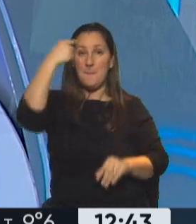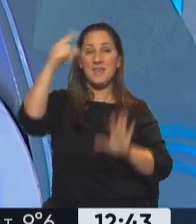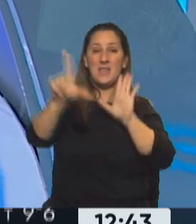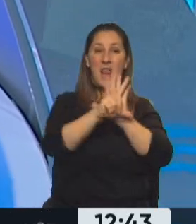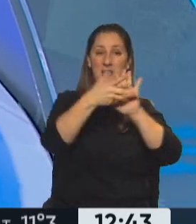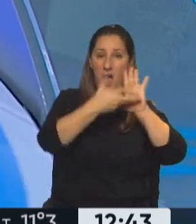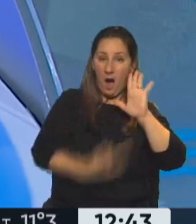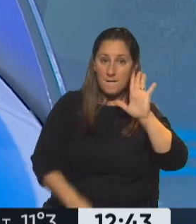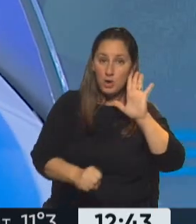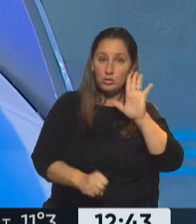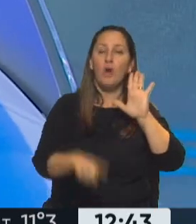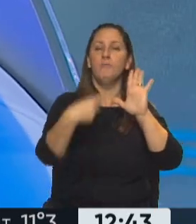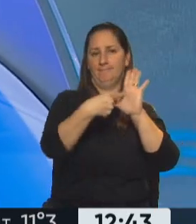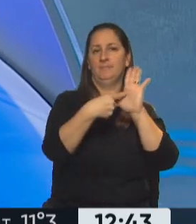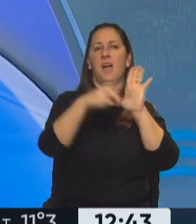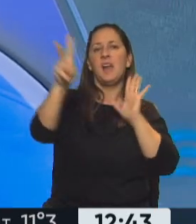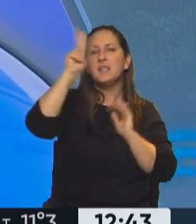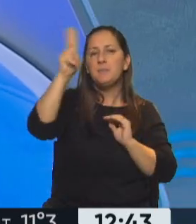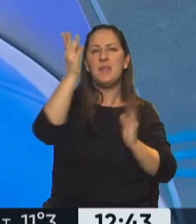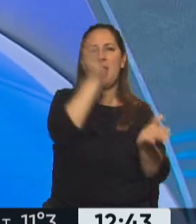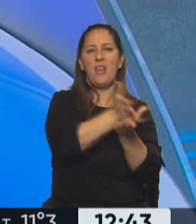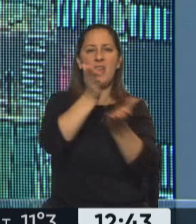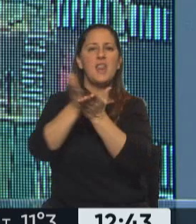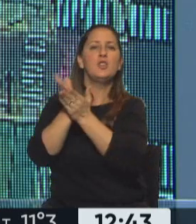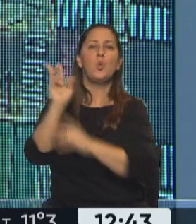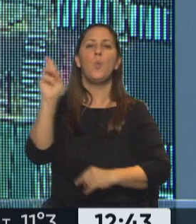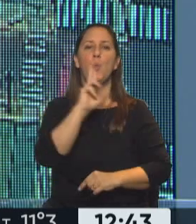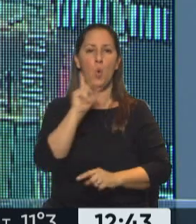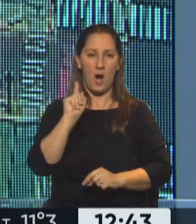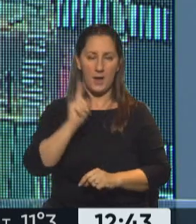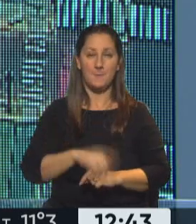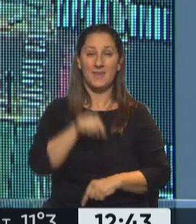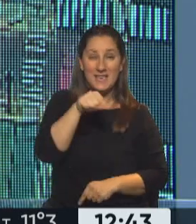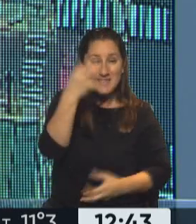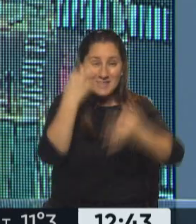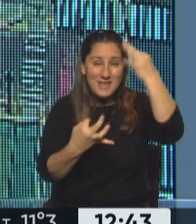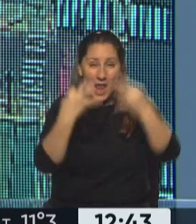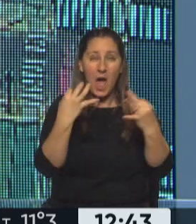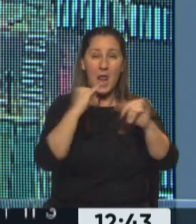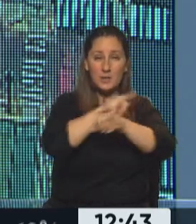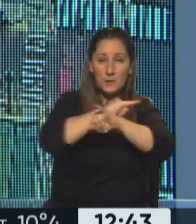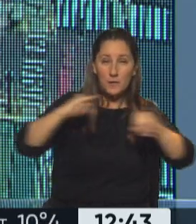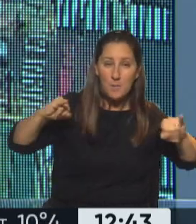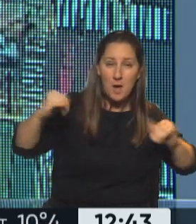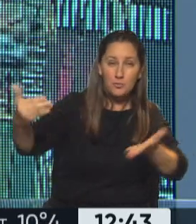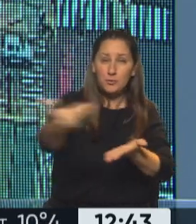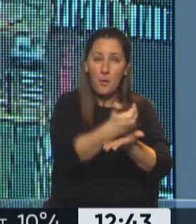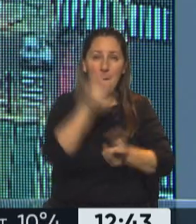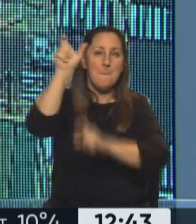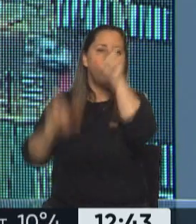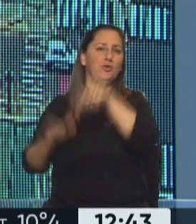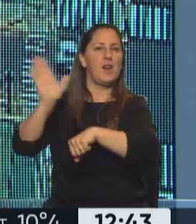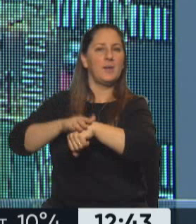aborto se respetan los derechos de la mujer. Este análisis y este informe lo hicieron investigadores